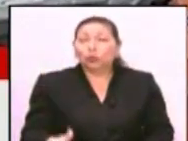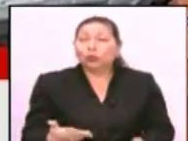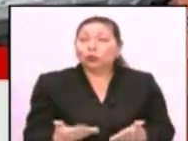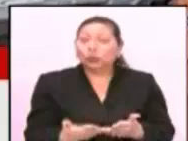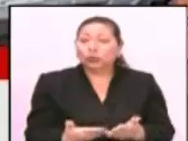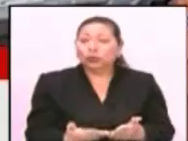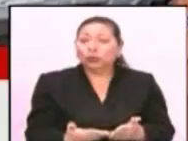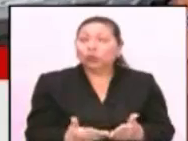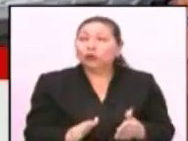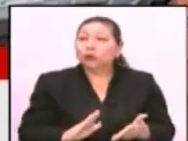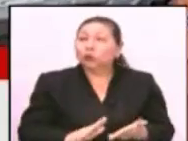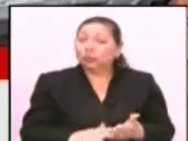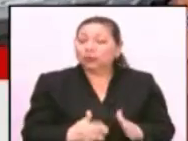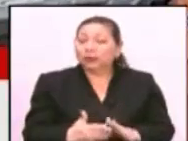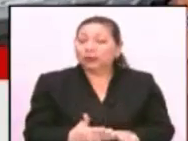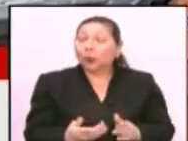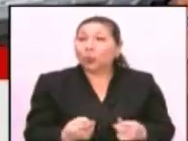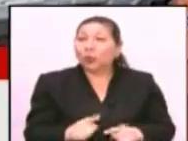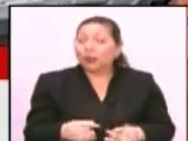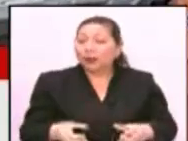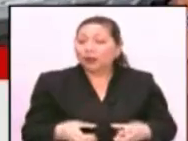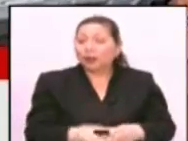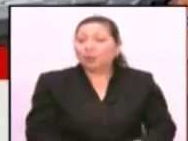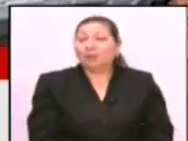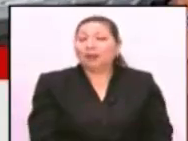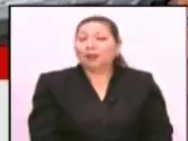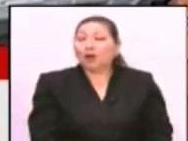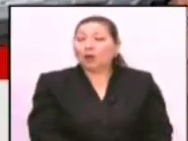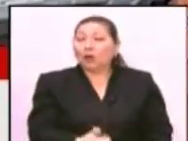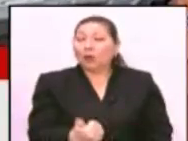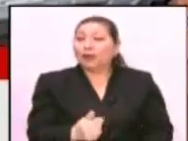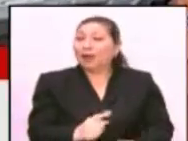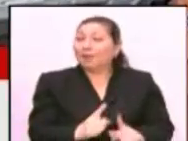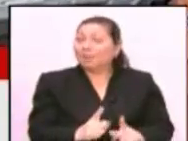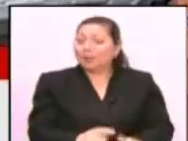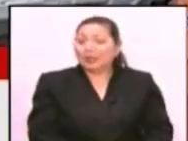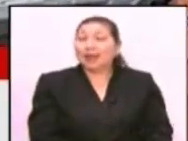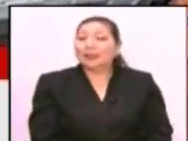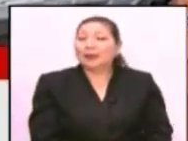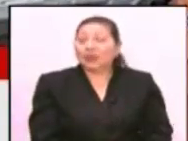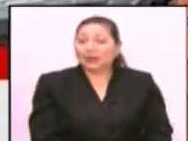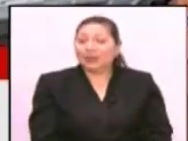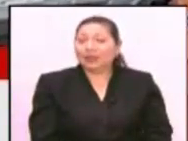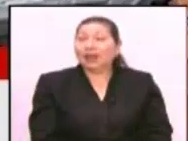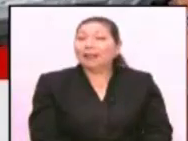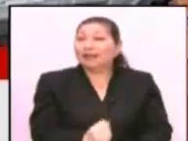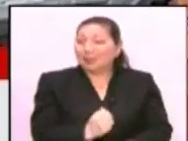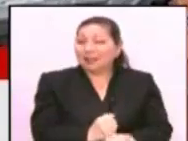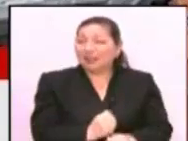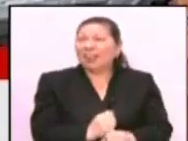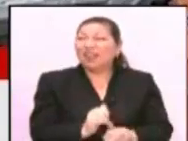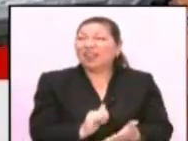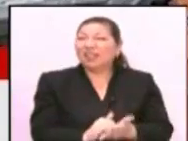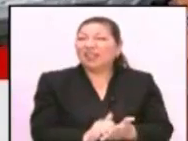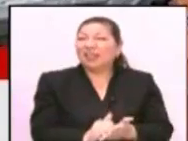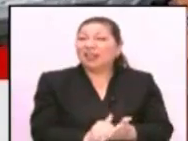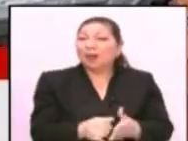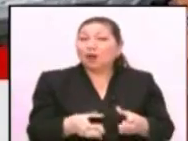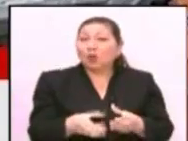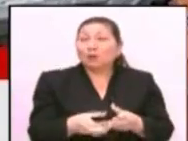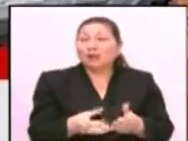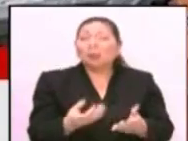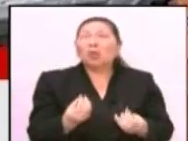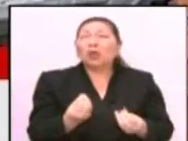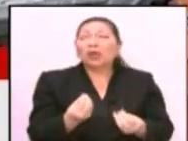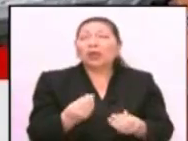escuela, durante su comunidad, al momento de la comisión. Otra pregunta está también en el tema laboral, ¿y qué pasó en la comisión del